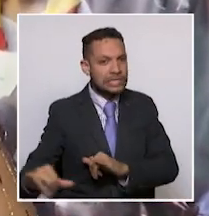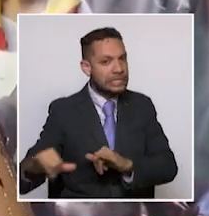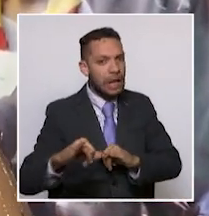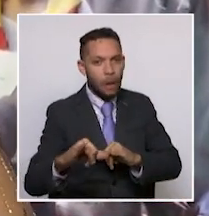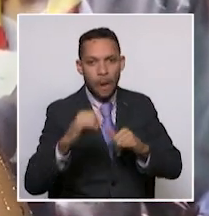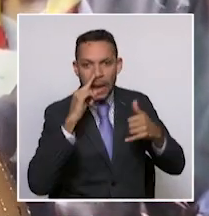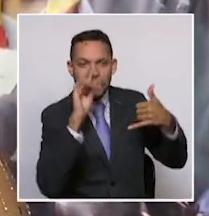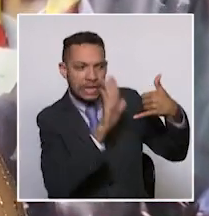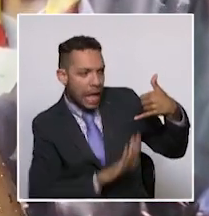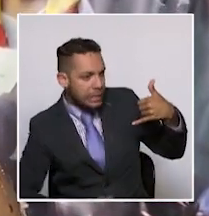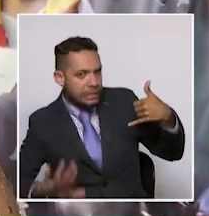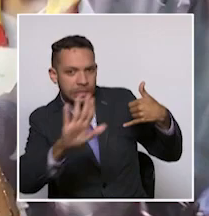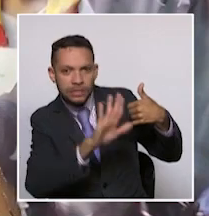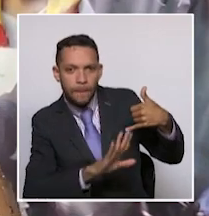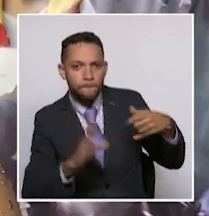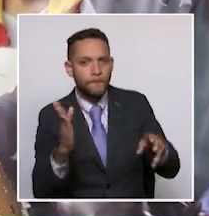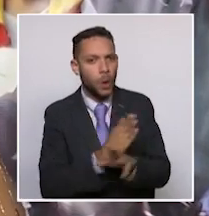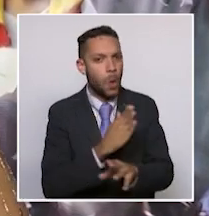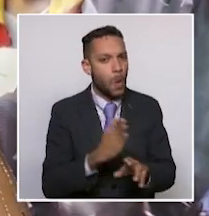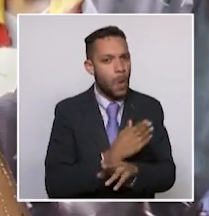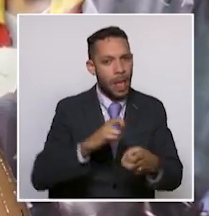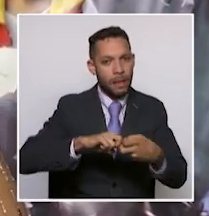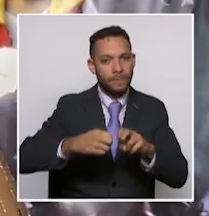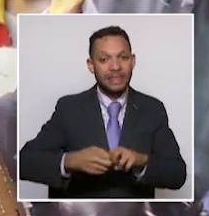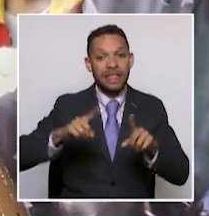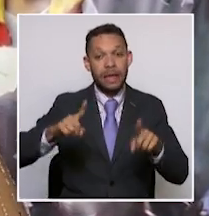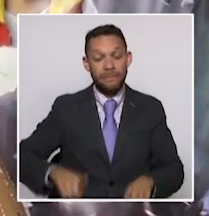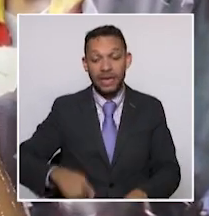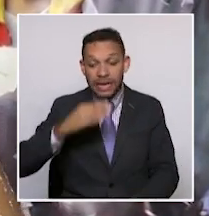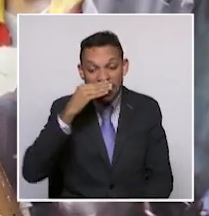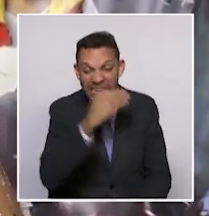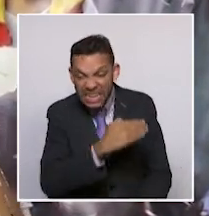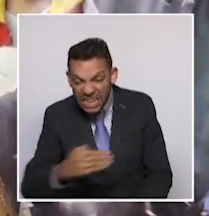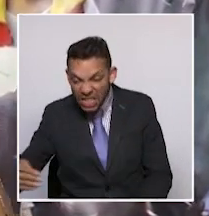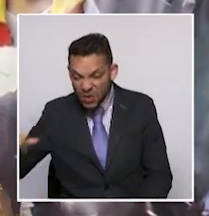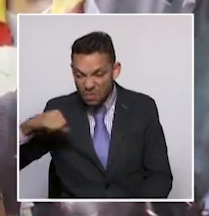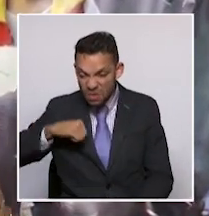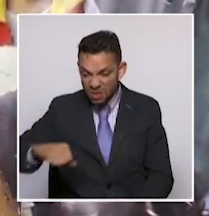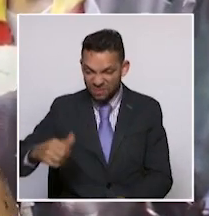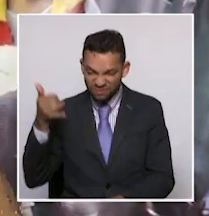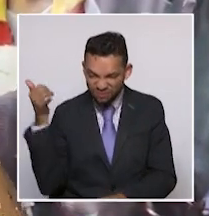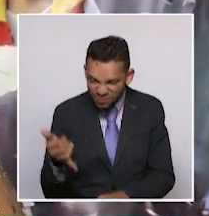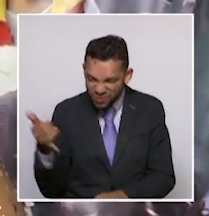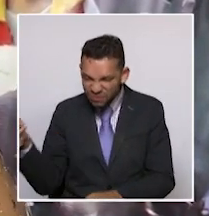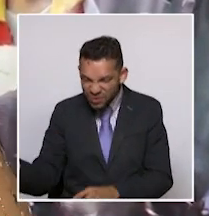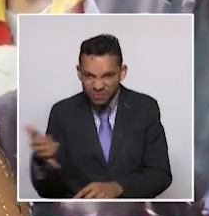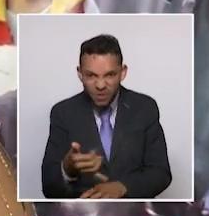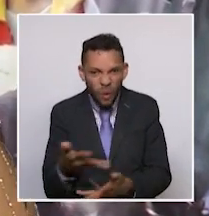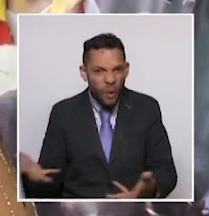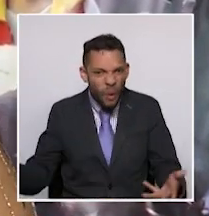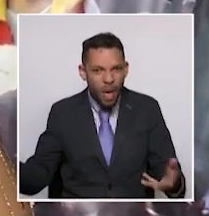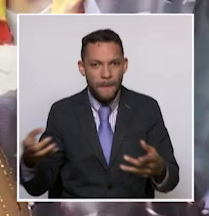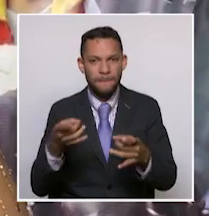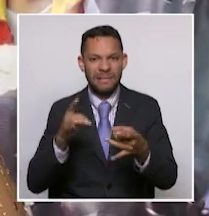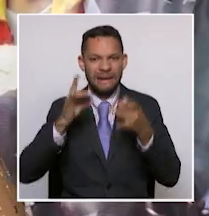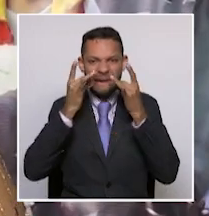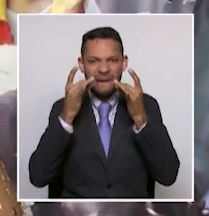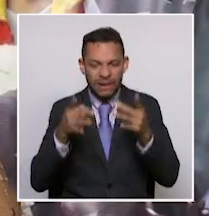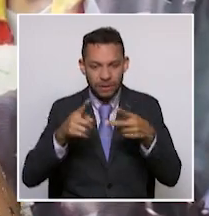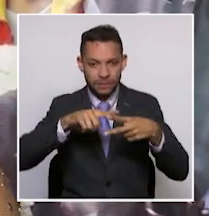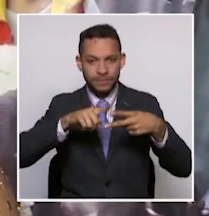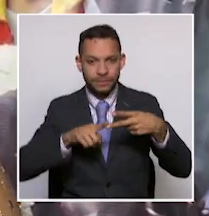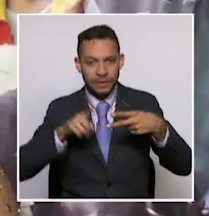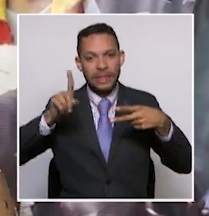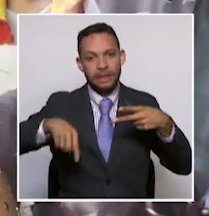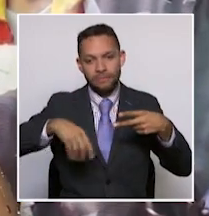país. Lo segundo es que la realidad de la explotación sexual de niños, niñas y adolescentes continúa en las calles de nuestra ciudad. De igual manera que en temas